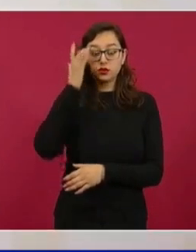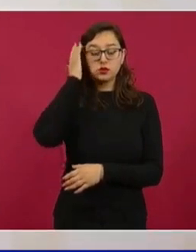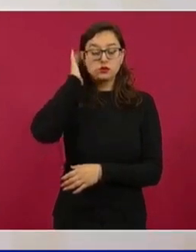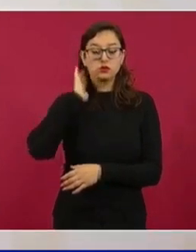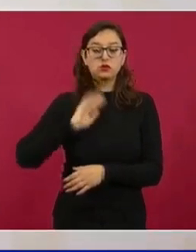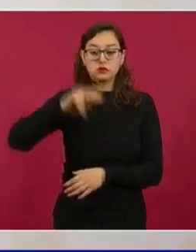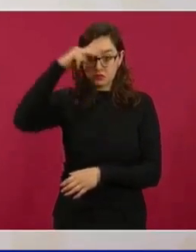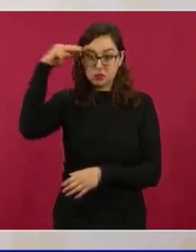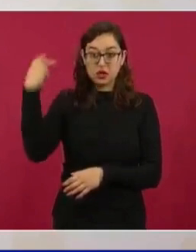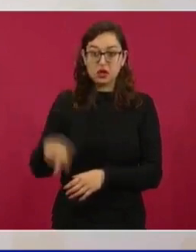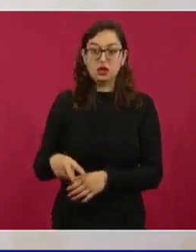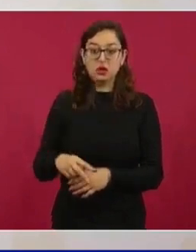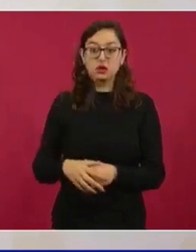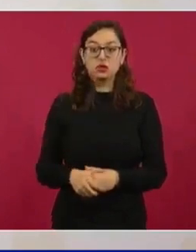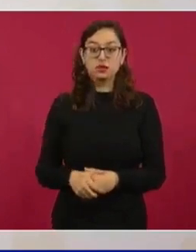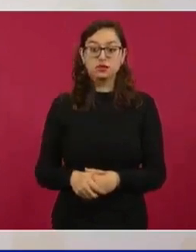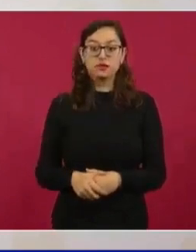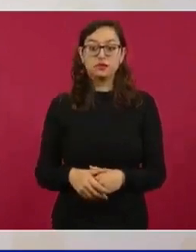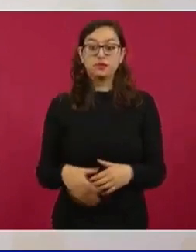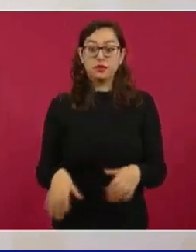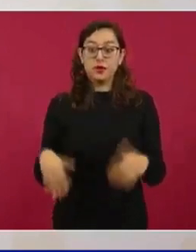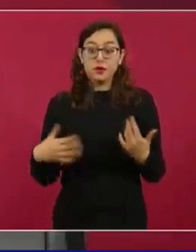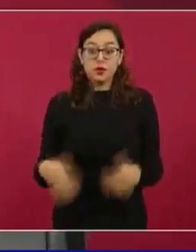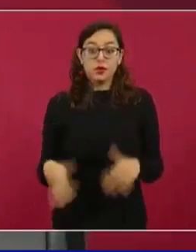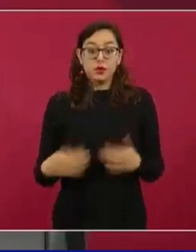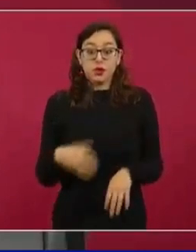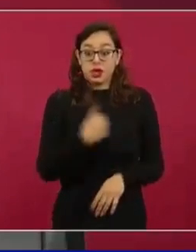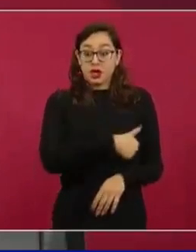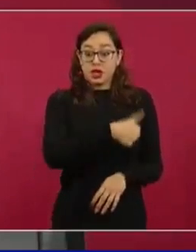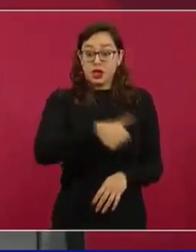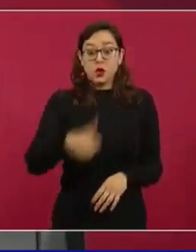mexicanos, o sea, de más de $1,000 millones.